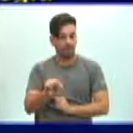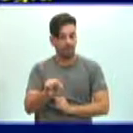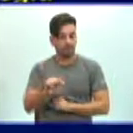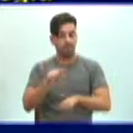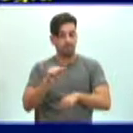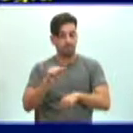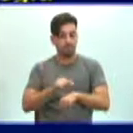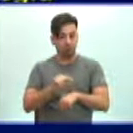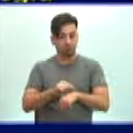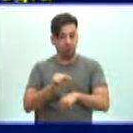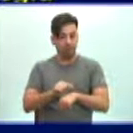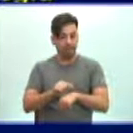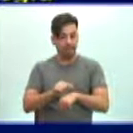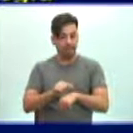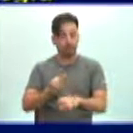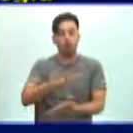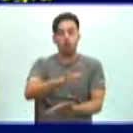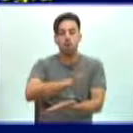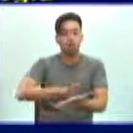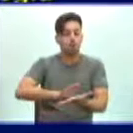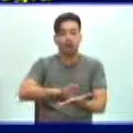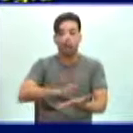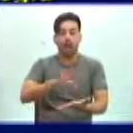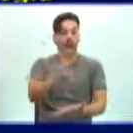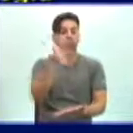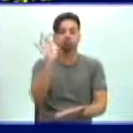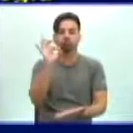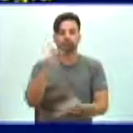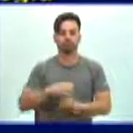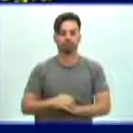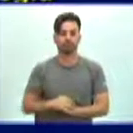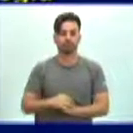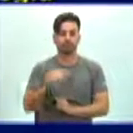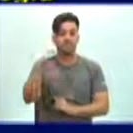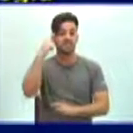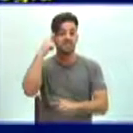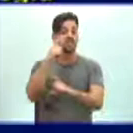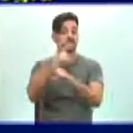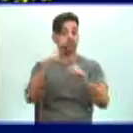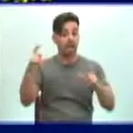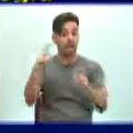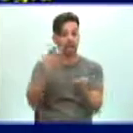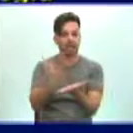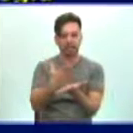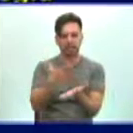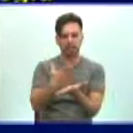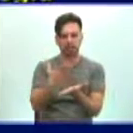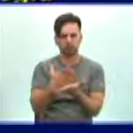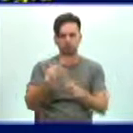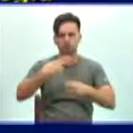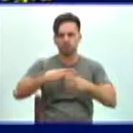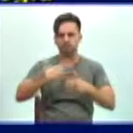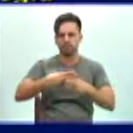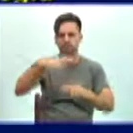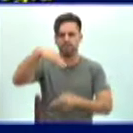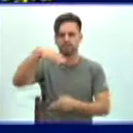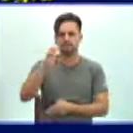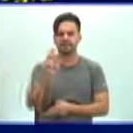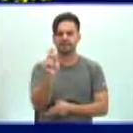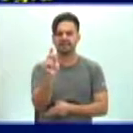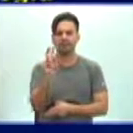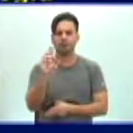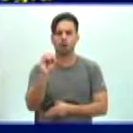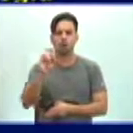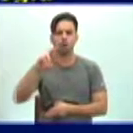lugar determinado. La ciencia encargada de su estudio es la meteorología.